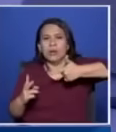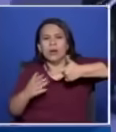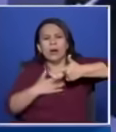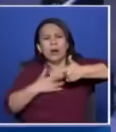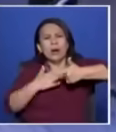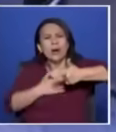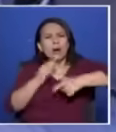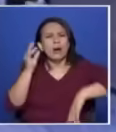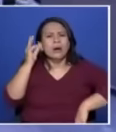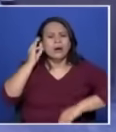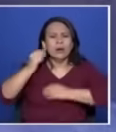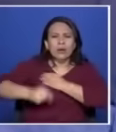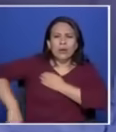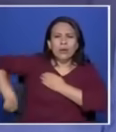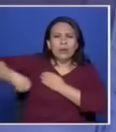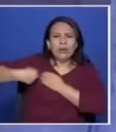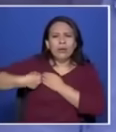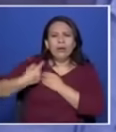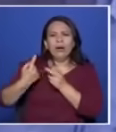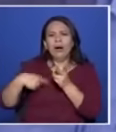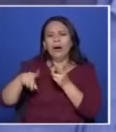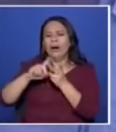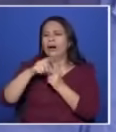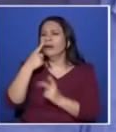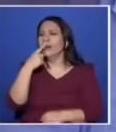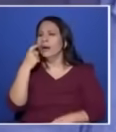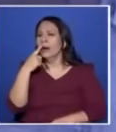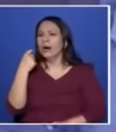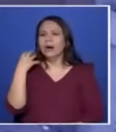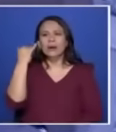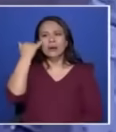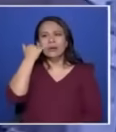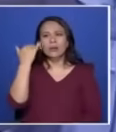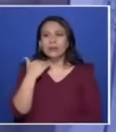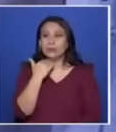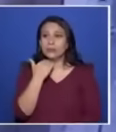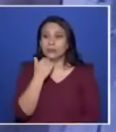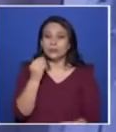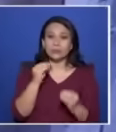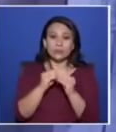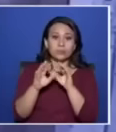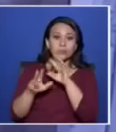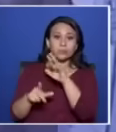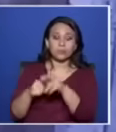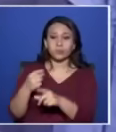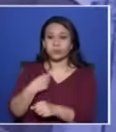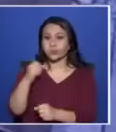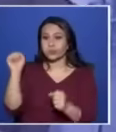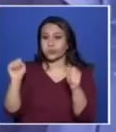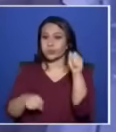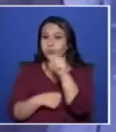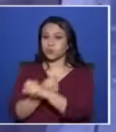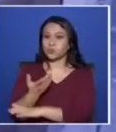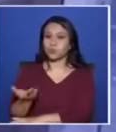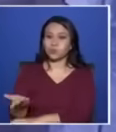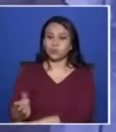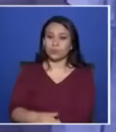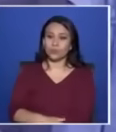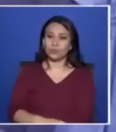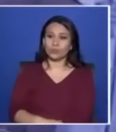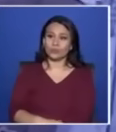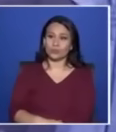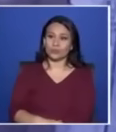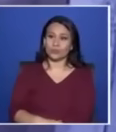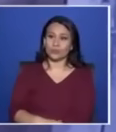Enseguida apunta allí a las víctimas para quitarles todas las pertenencias. Los arrincona contra la pared, le roba la cartera a